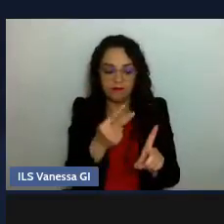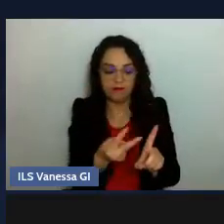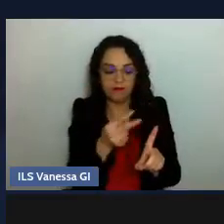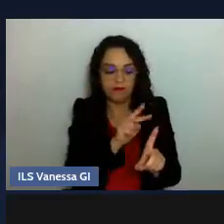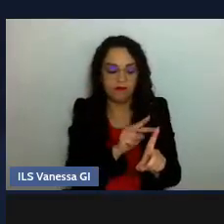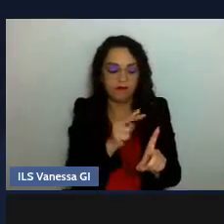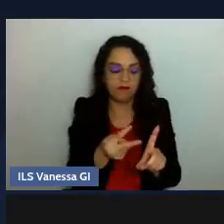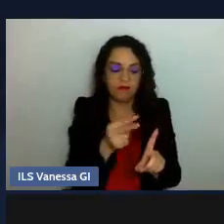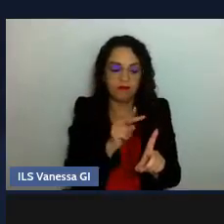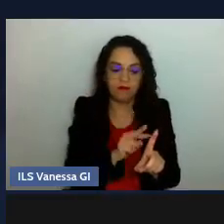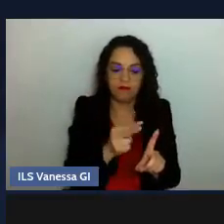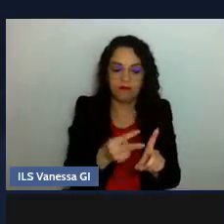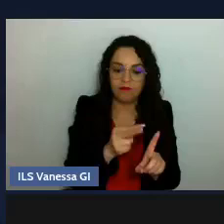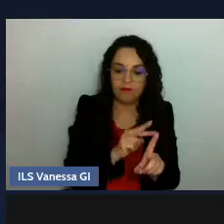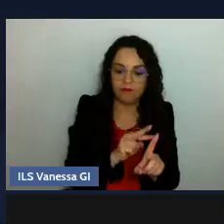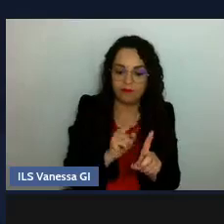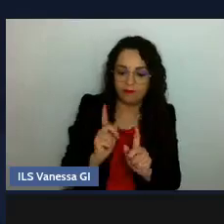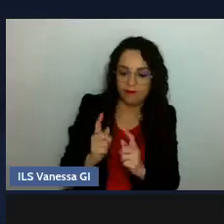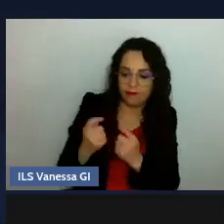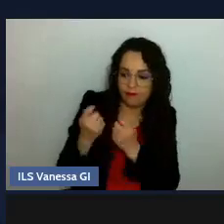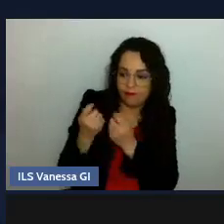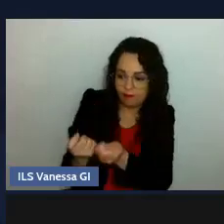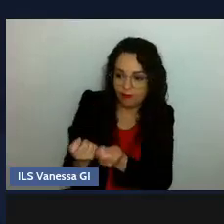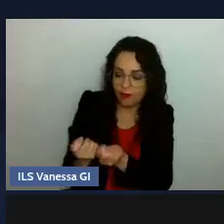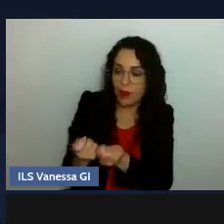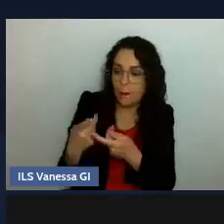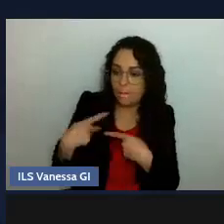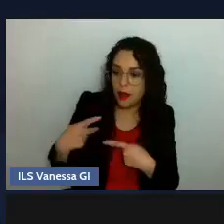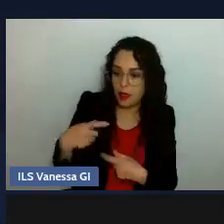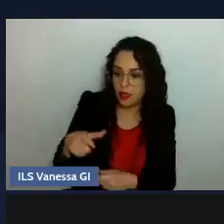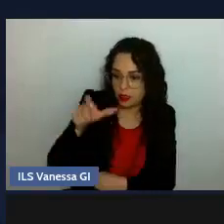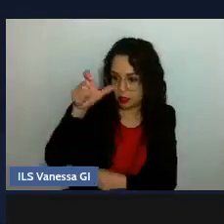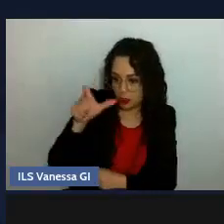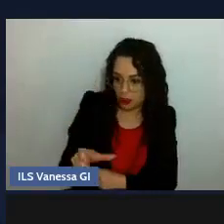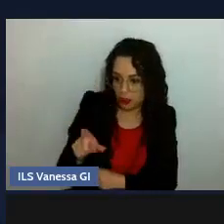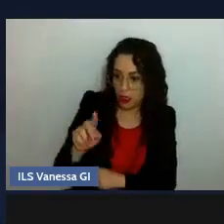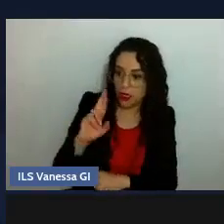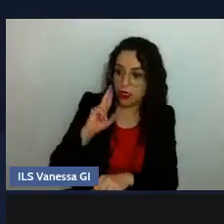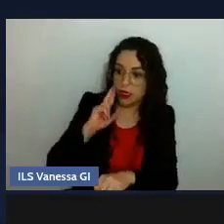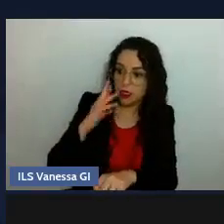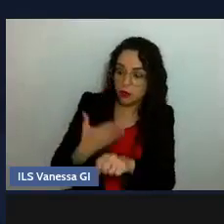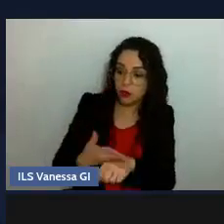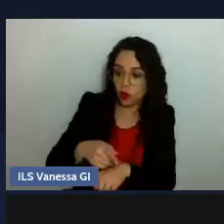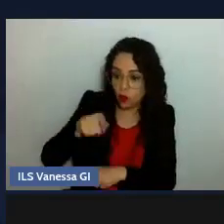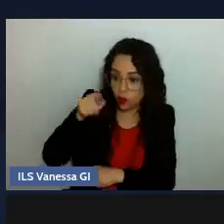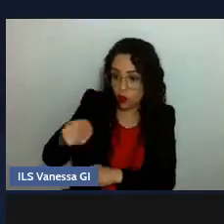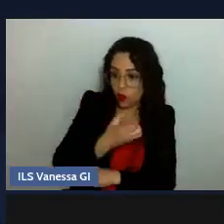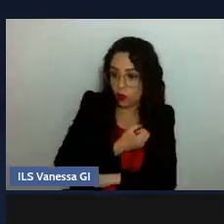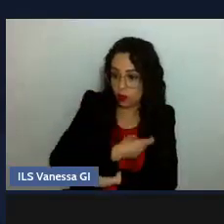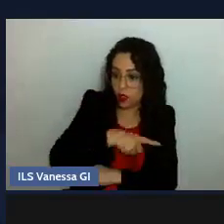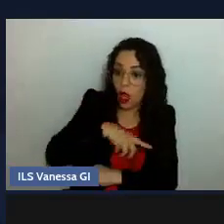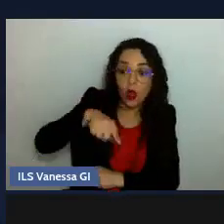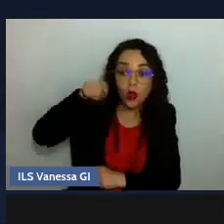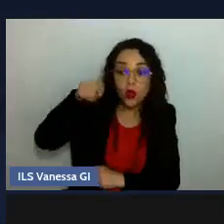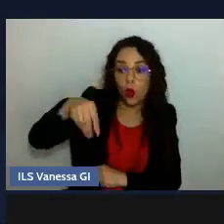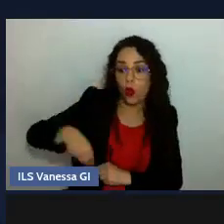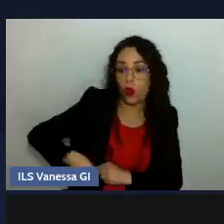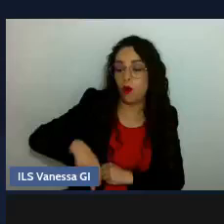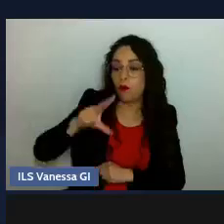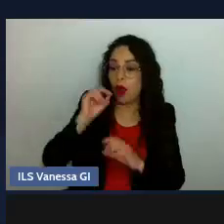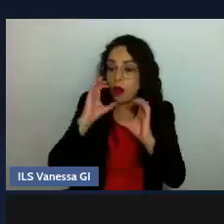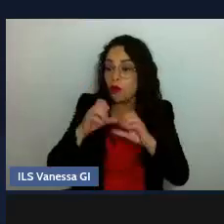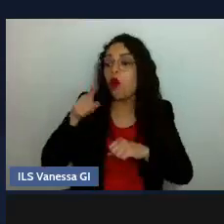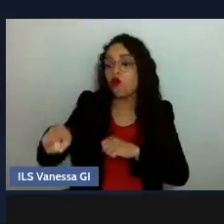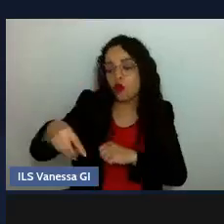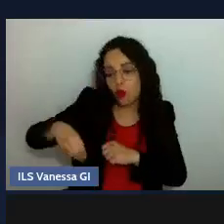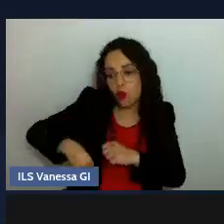contexto de la persona se tiene que hacer responsable de su salud únicamente, solo la persona. O